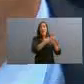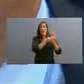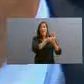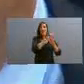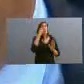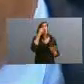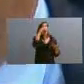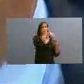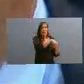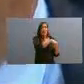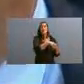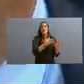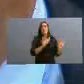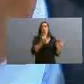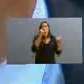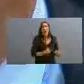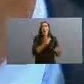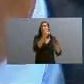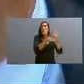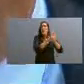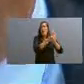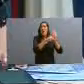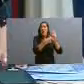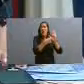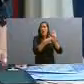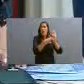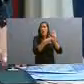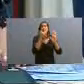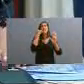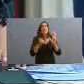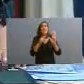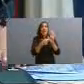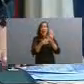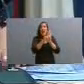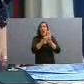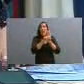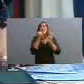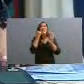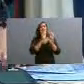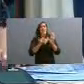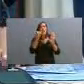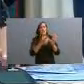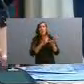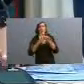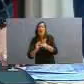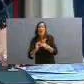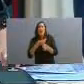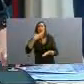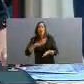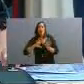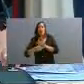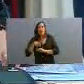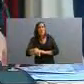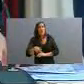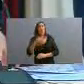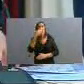técnicamente ya hay una ley que ha sido objeto de interpretación constitucional. Y en materia de